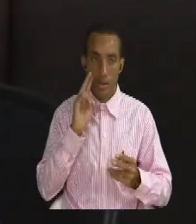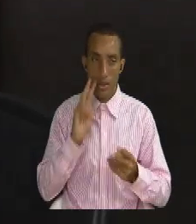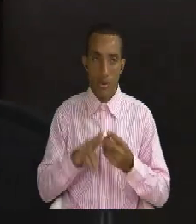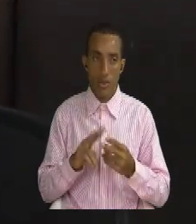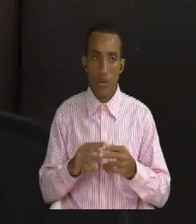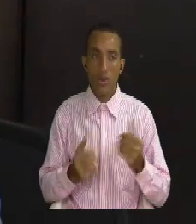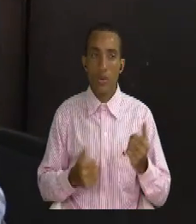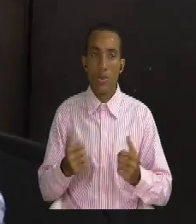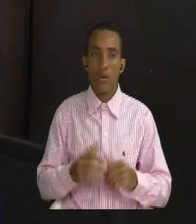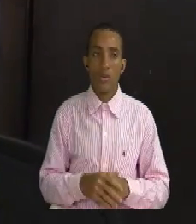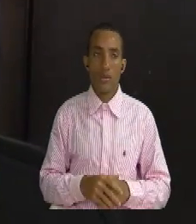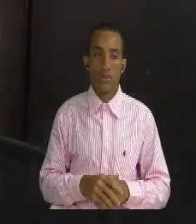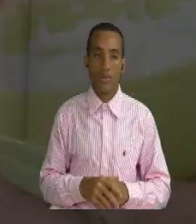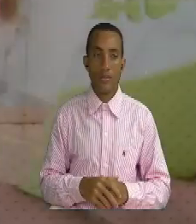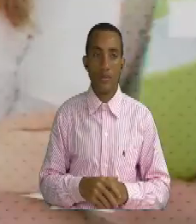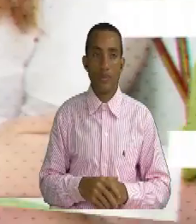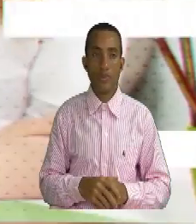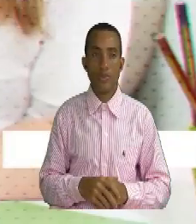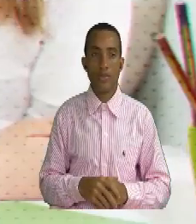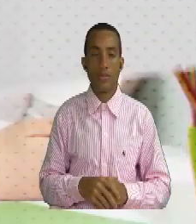realizan estas ecografías.